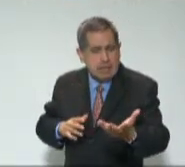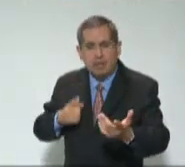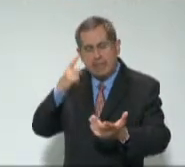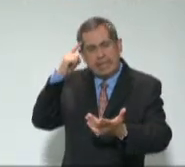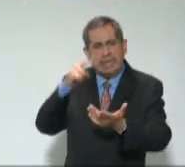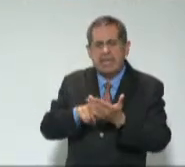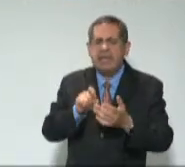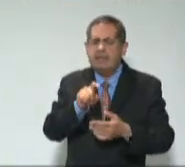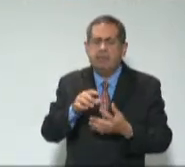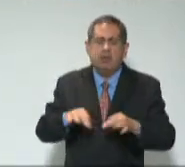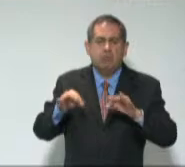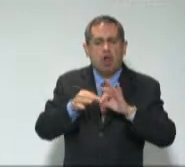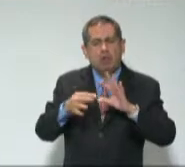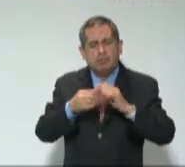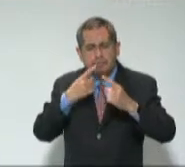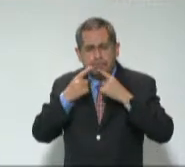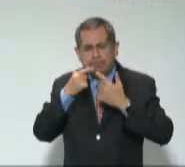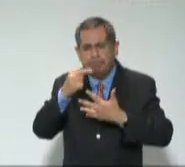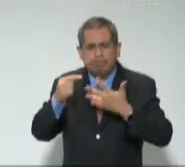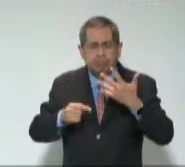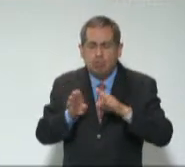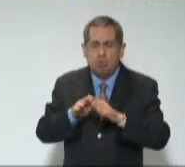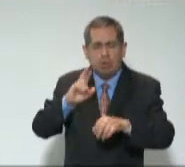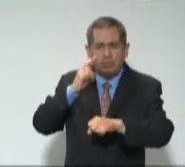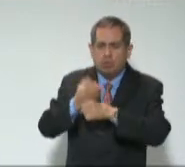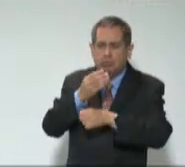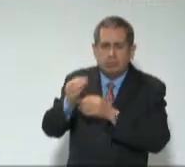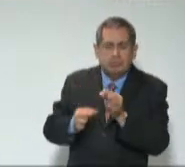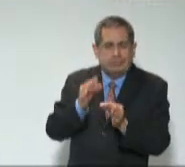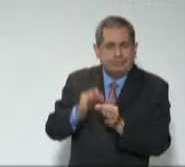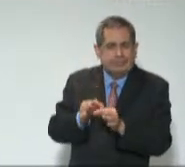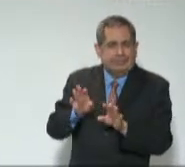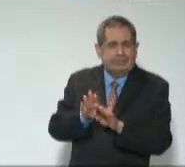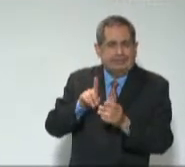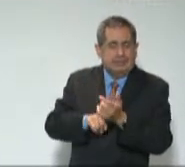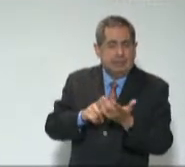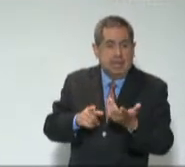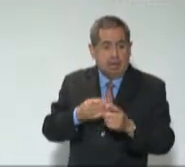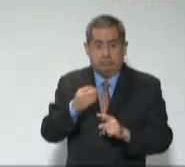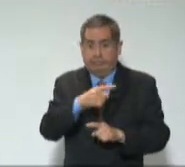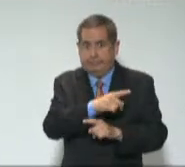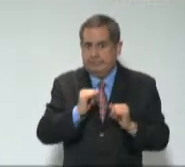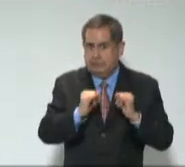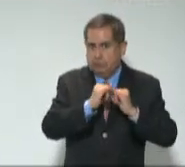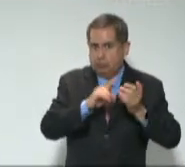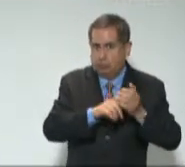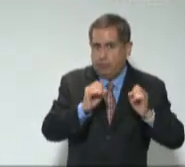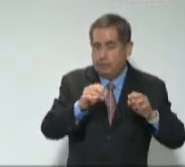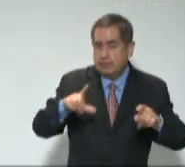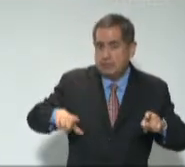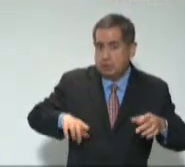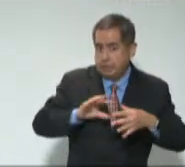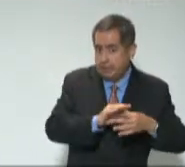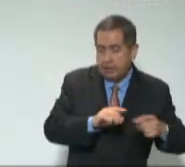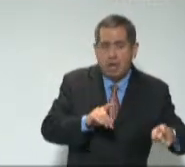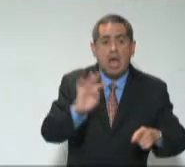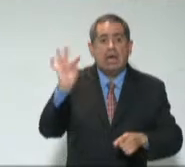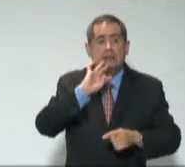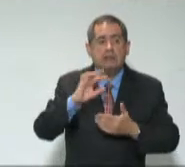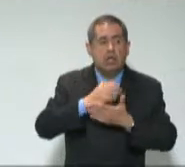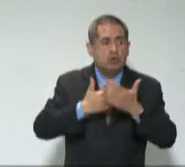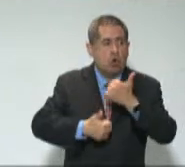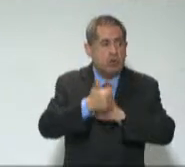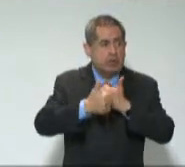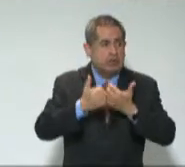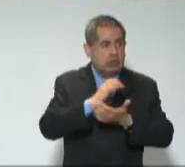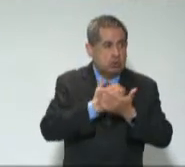también una un análisis interesante sobre la obligación de los sujetos no obligados Porque si en algún momento se publicaran las cotizaciones que